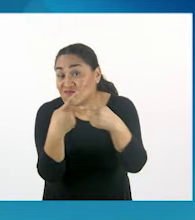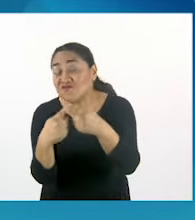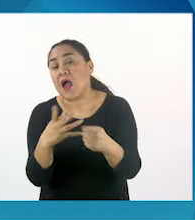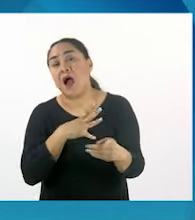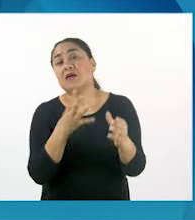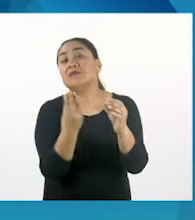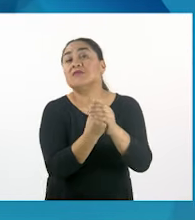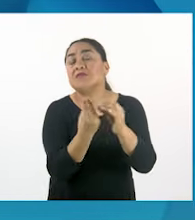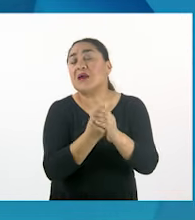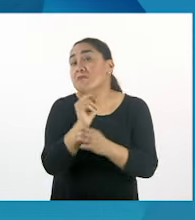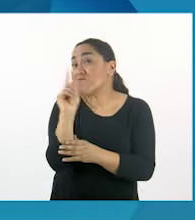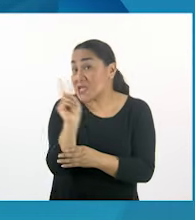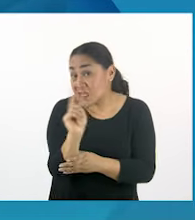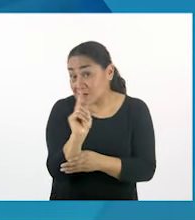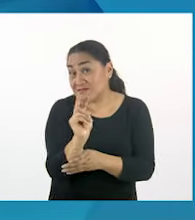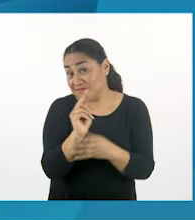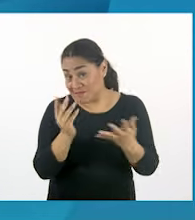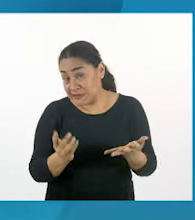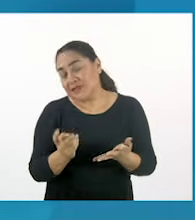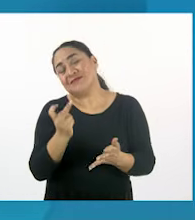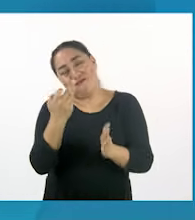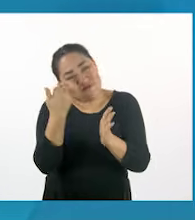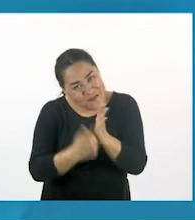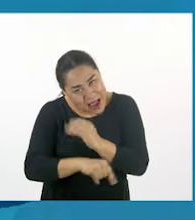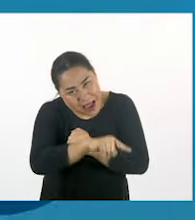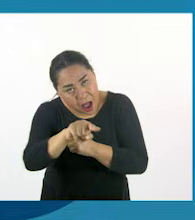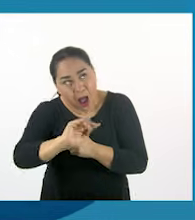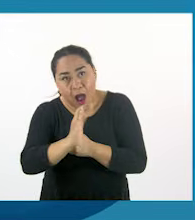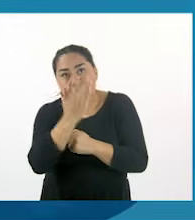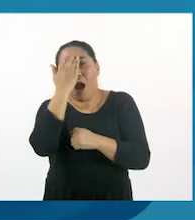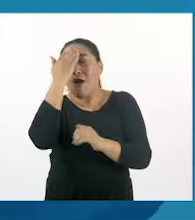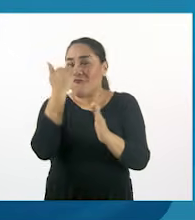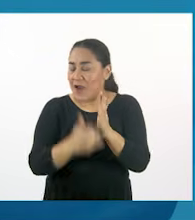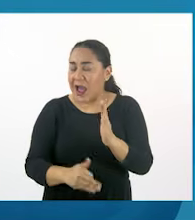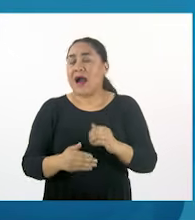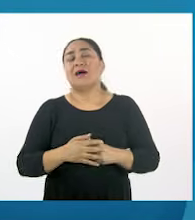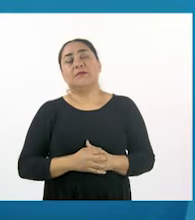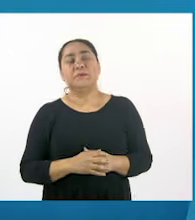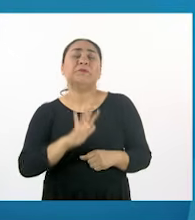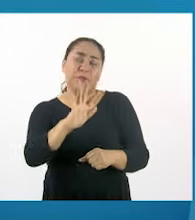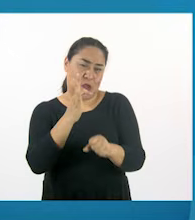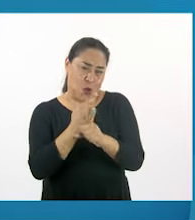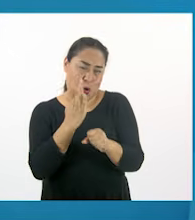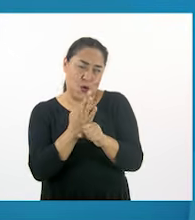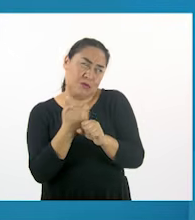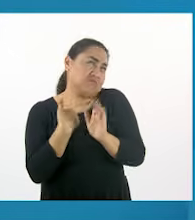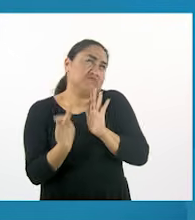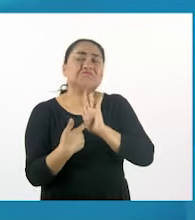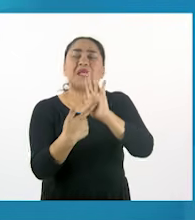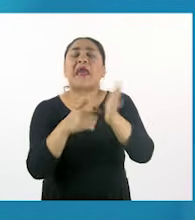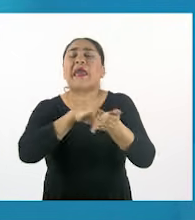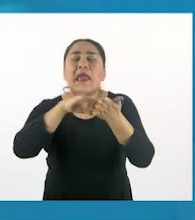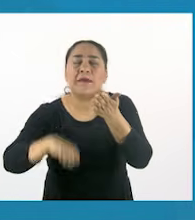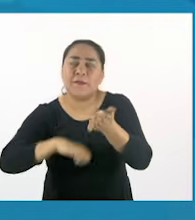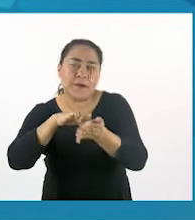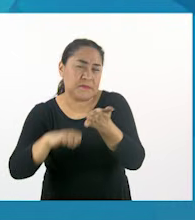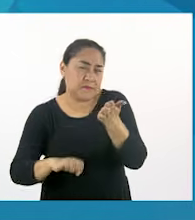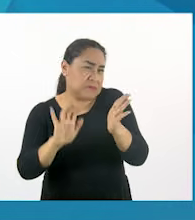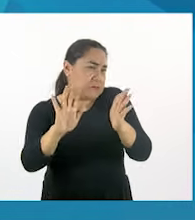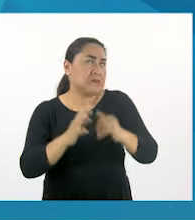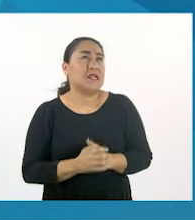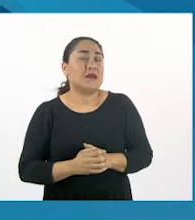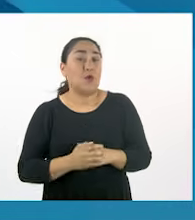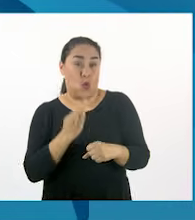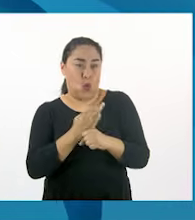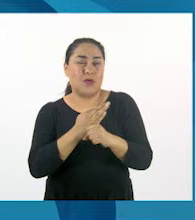nutrimentos y eso es lo que les falta conocer. Les voy a dar unos ejemplos. Empecemos con